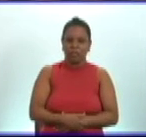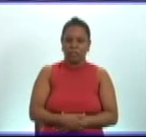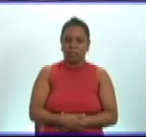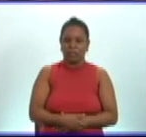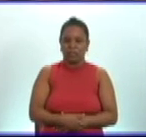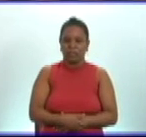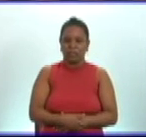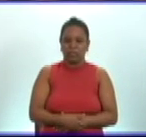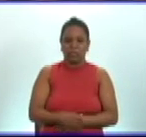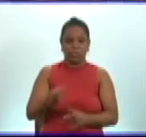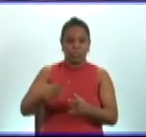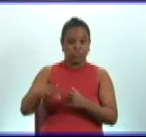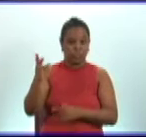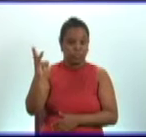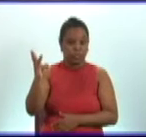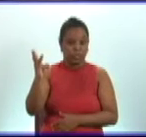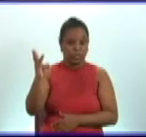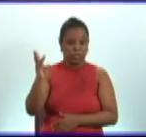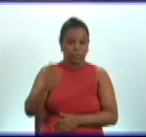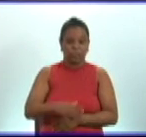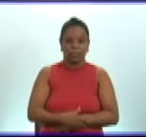¿Y los otros 3?